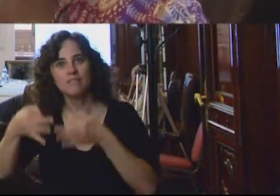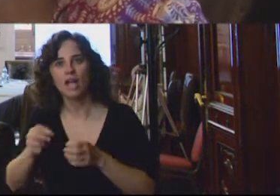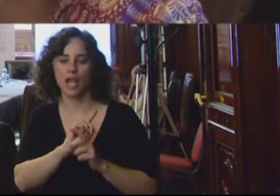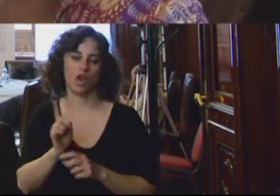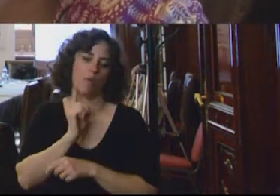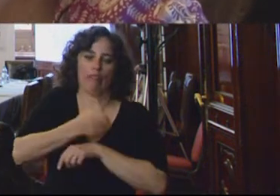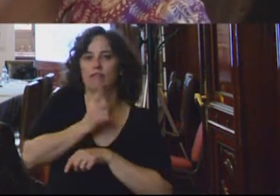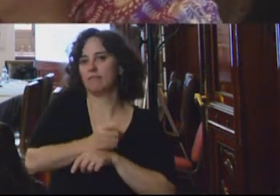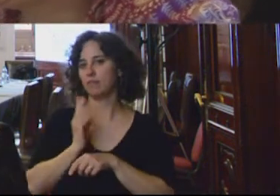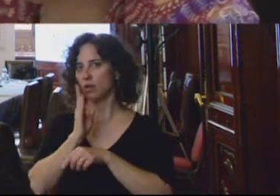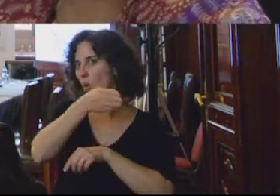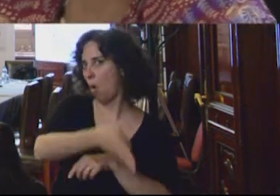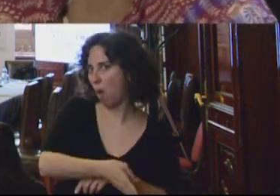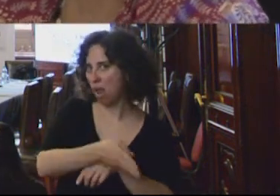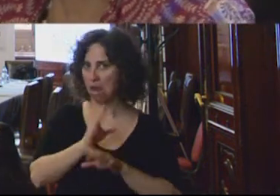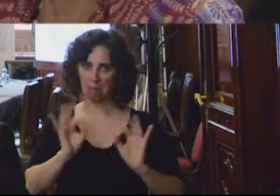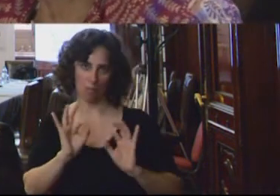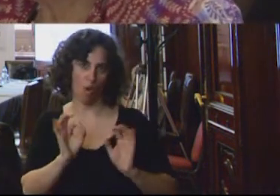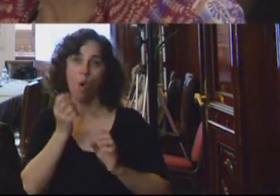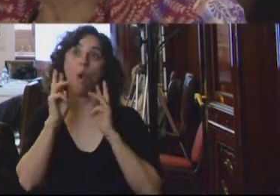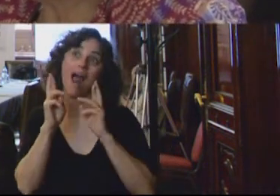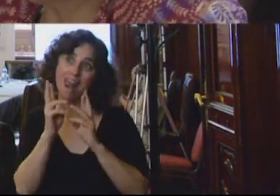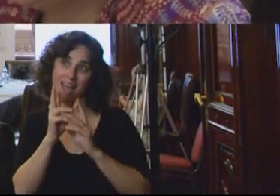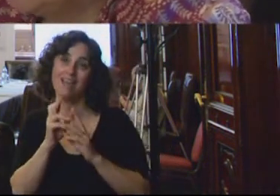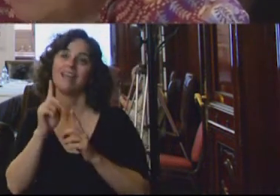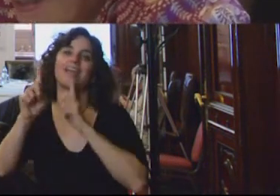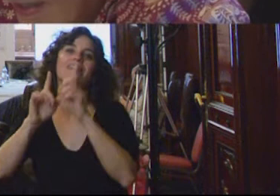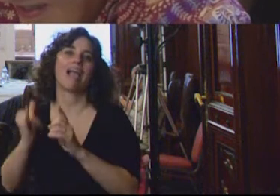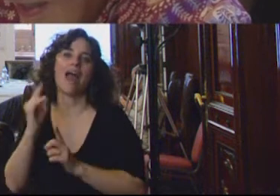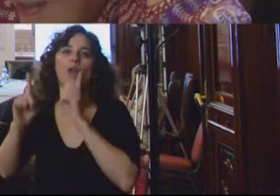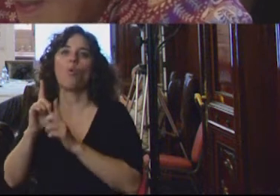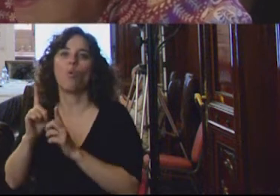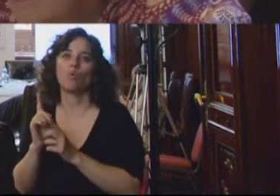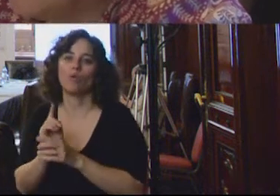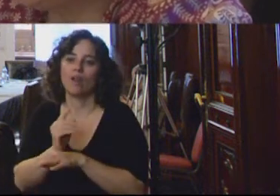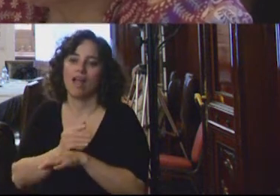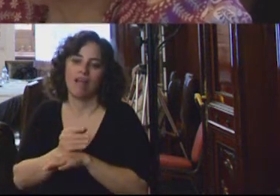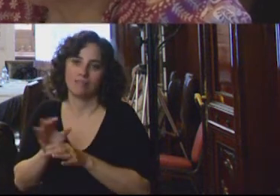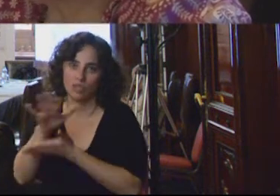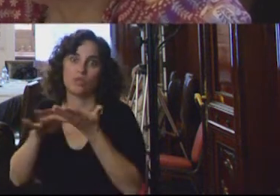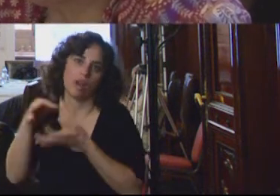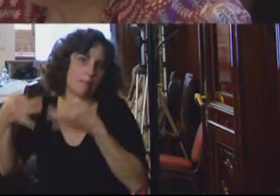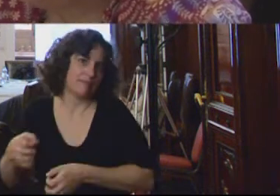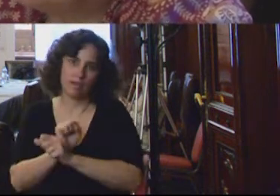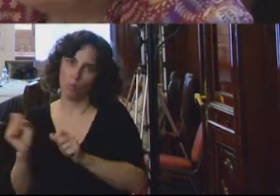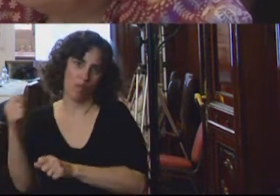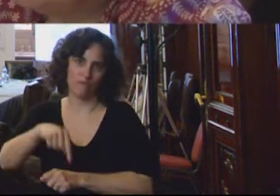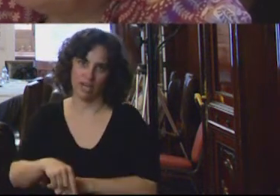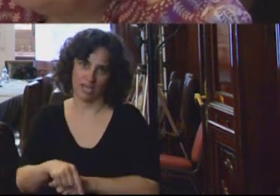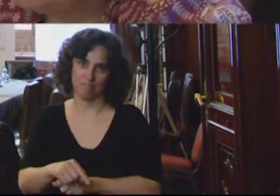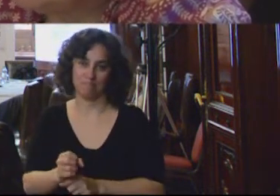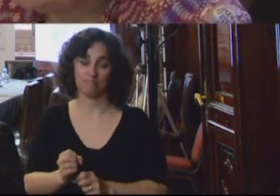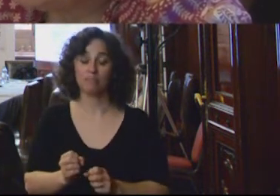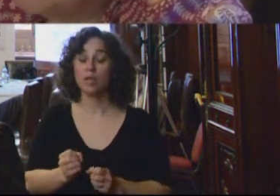ese nuevo gobierno de no asistir, porque siempre decimos, hay otros estados que tienen